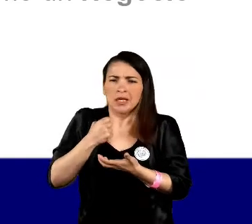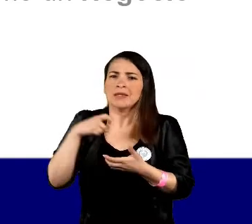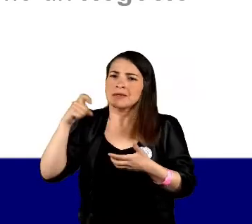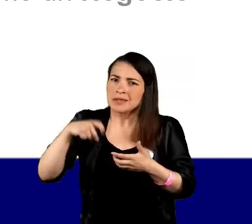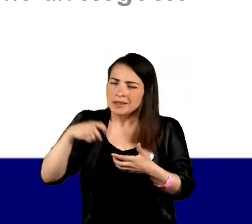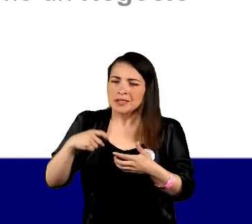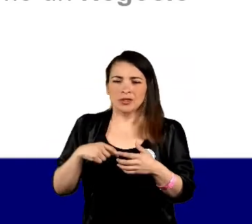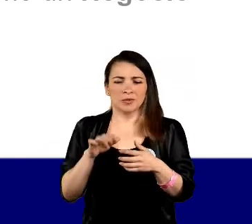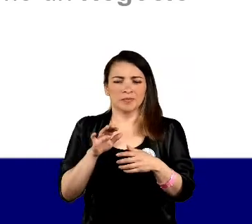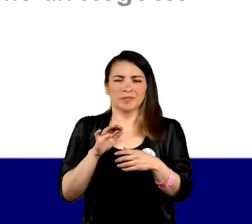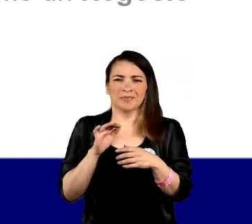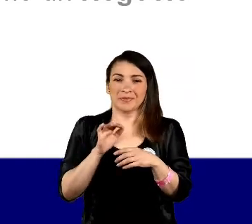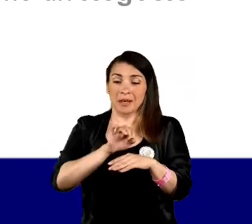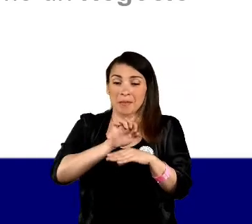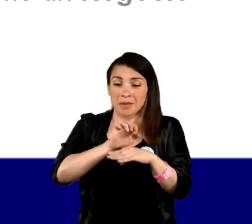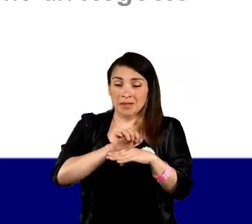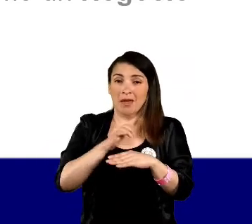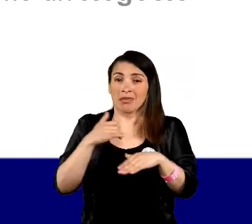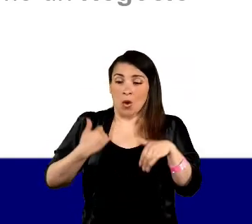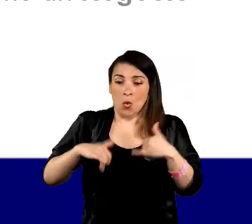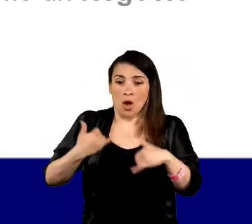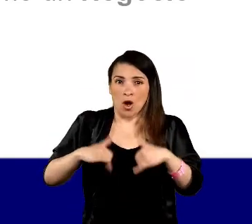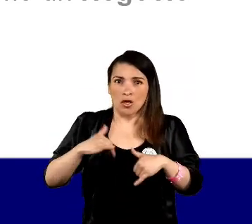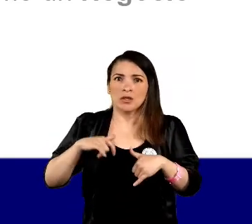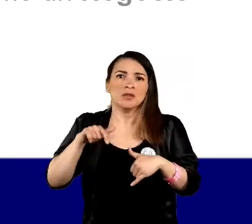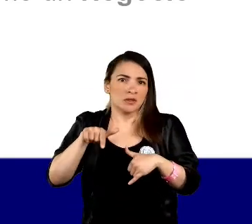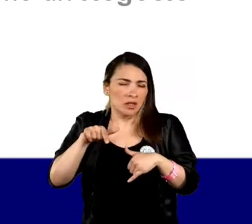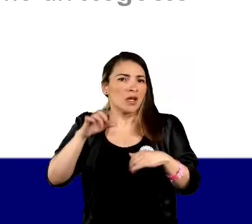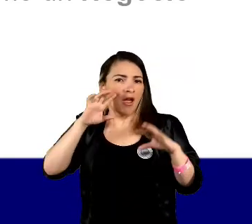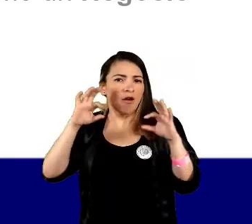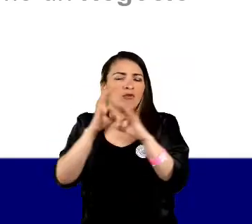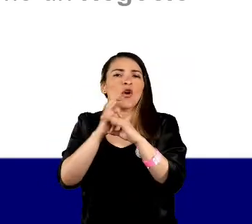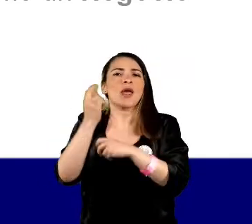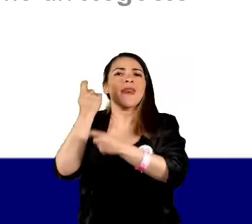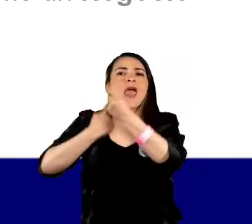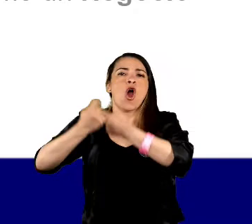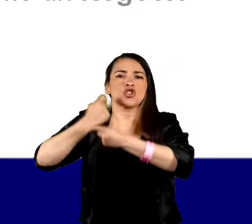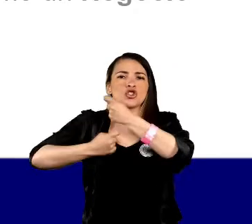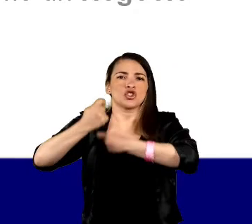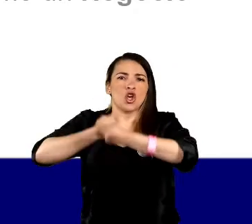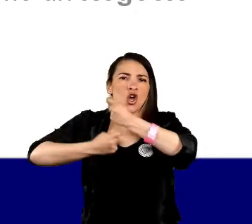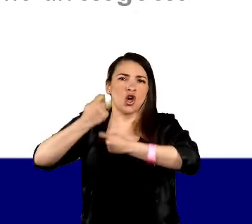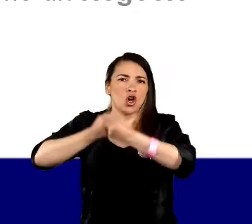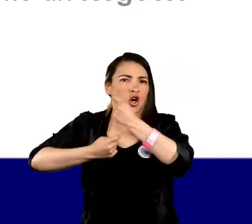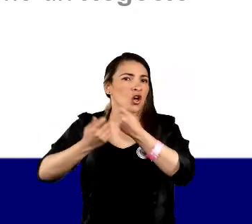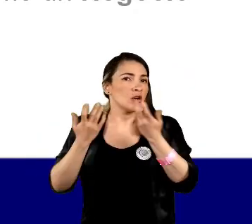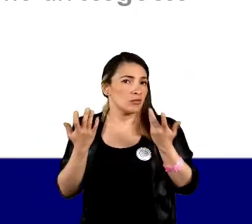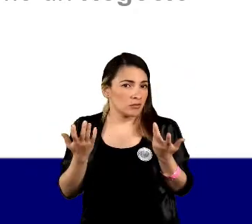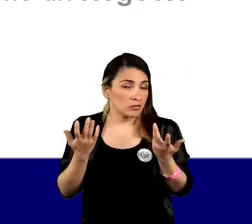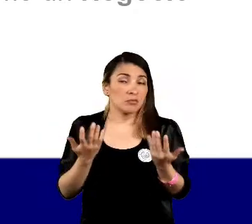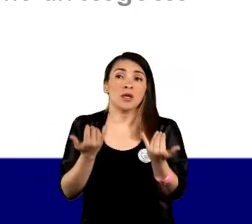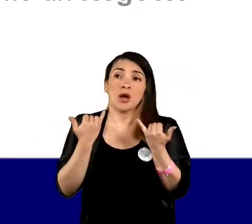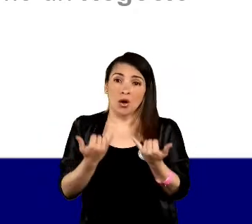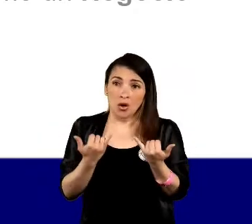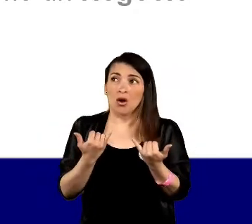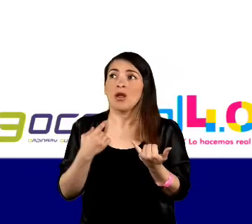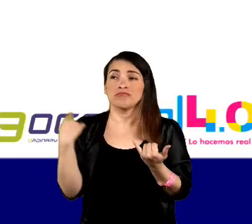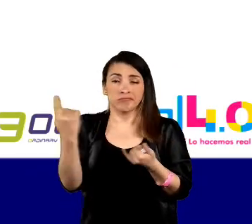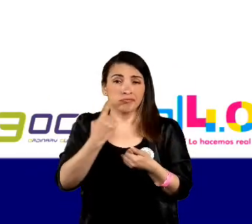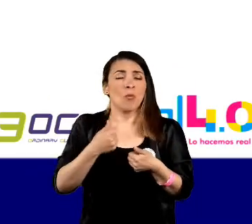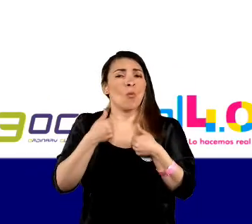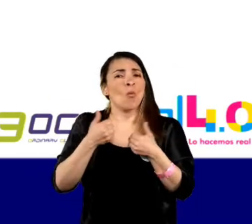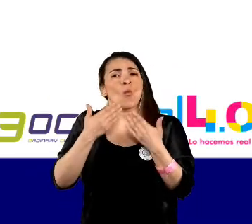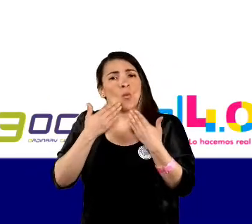y que la industria de videojuegos es muy ameno y se puede vincular y se pueden hacer muy buenos negocios hoy en día